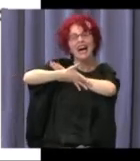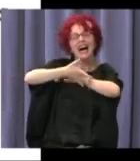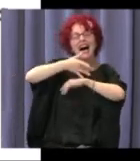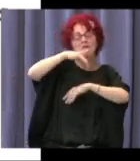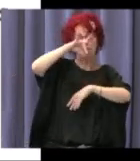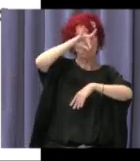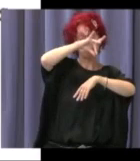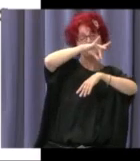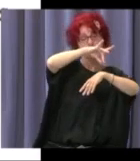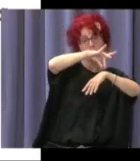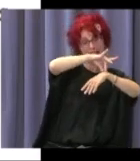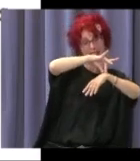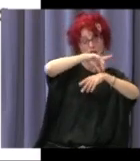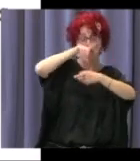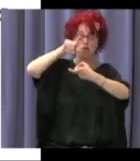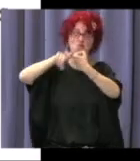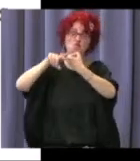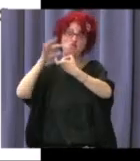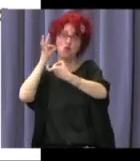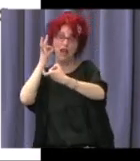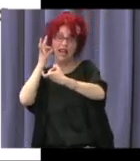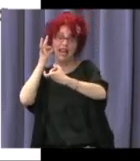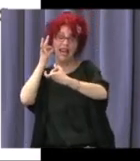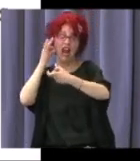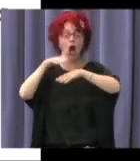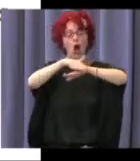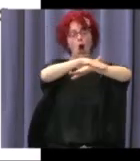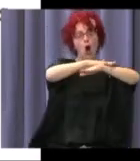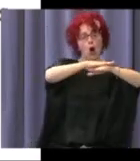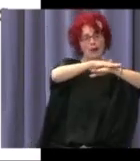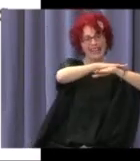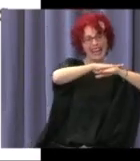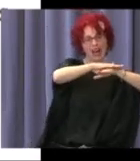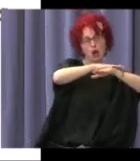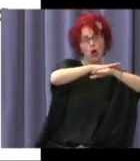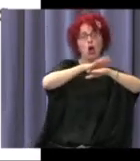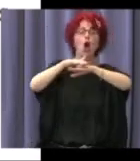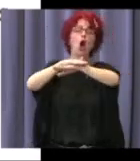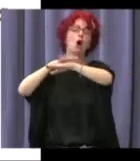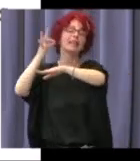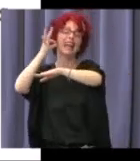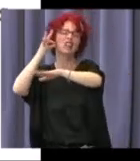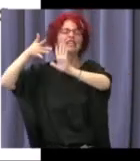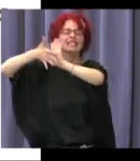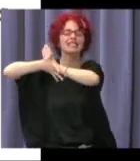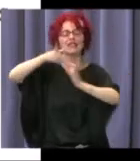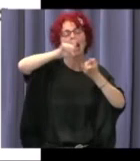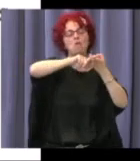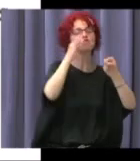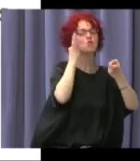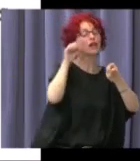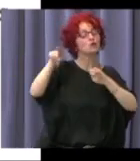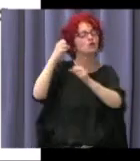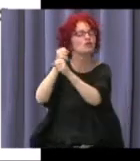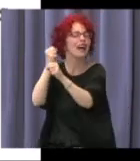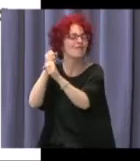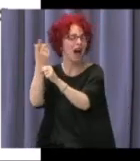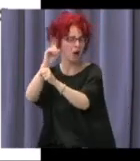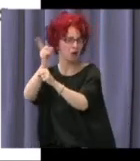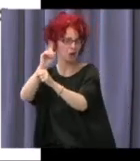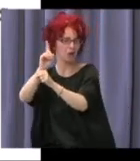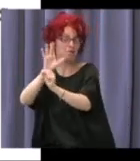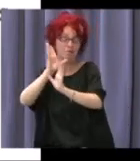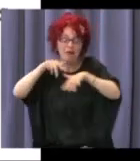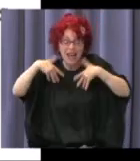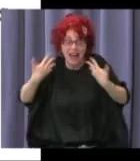ocupaba un determinado cargo. La gobernadora a la mujer del gobernador, la regente a la mujer del regente. Sin embargo, hoy se deben